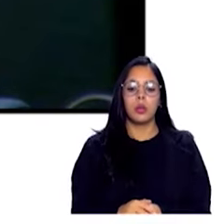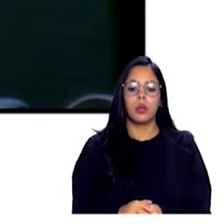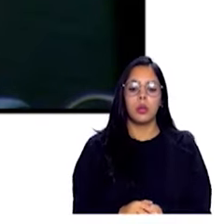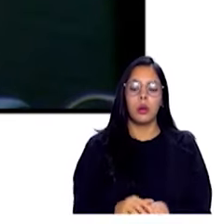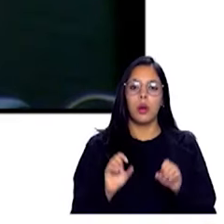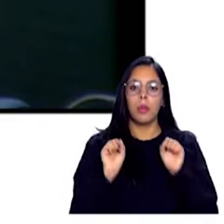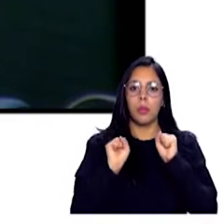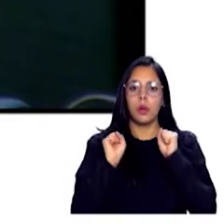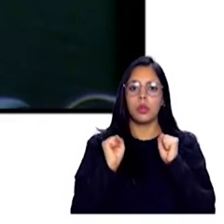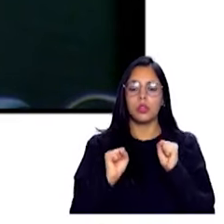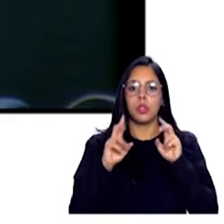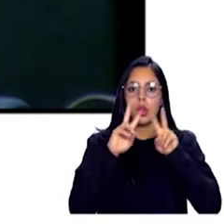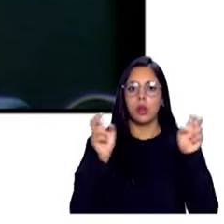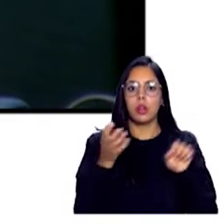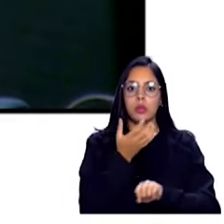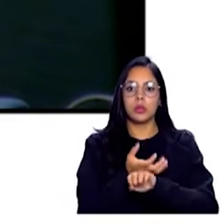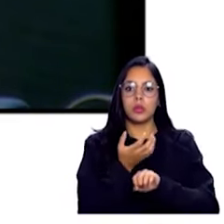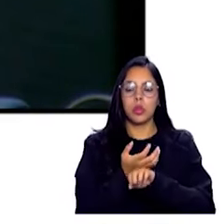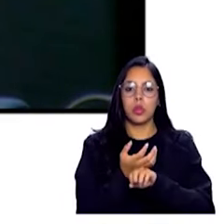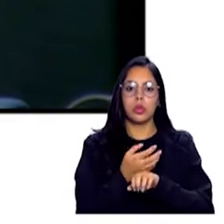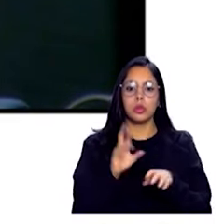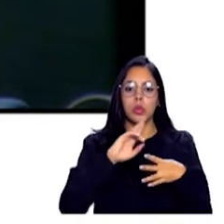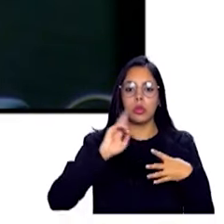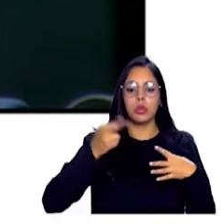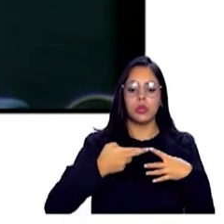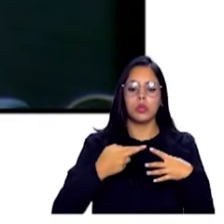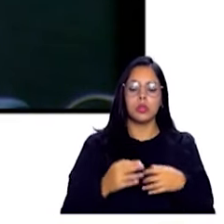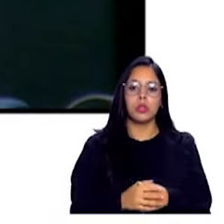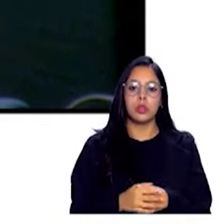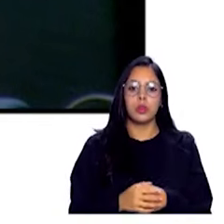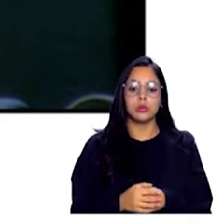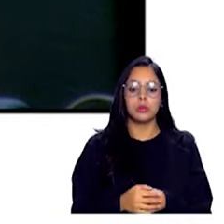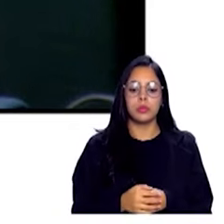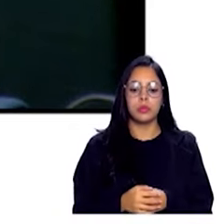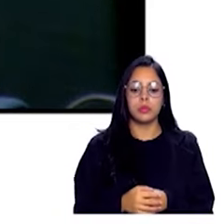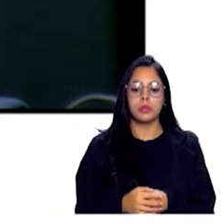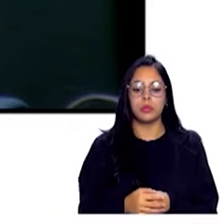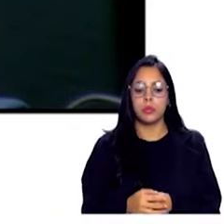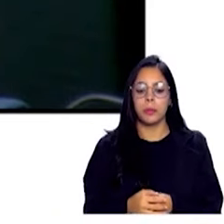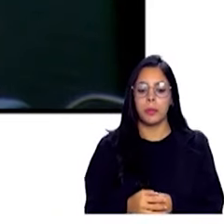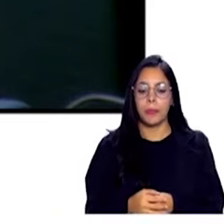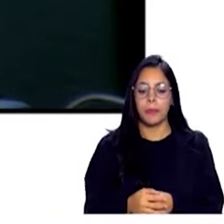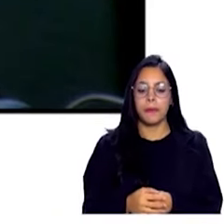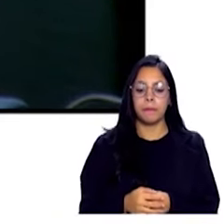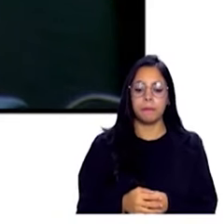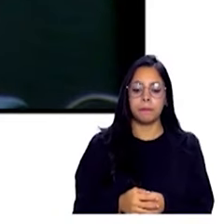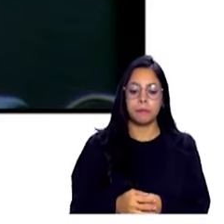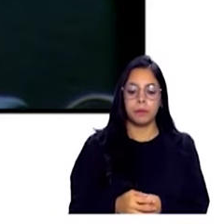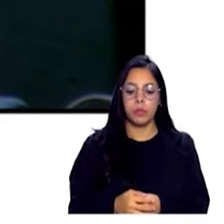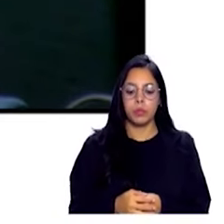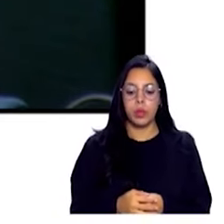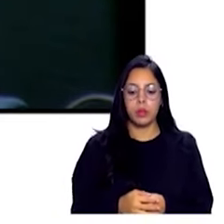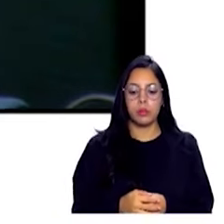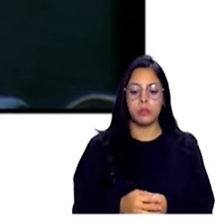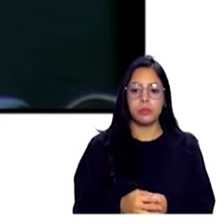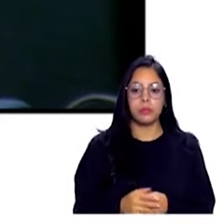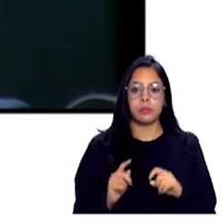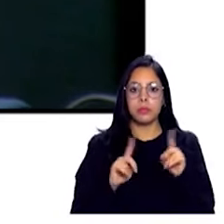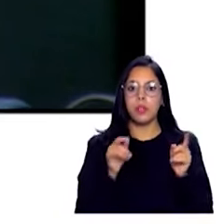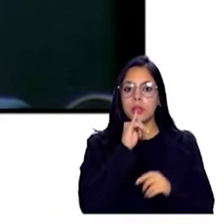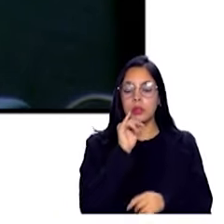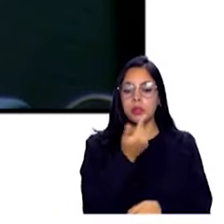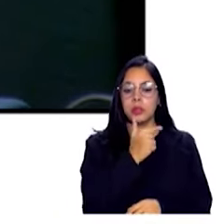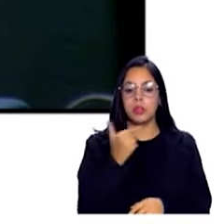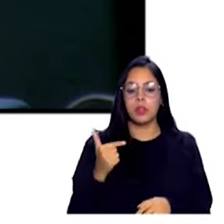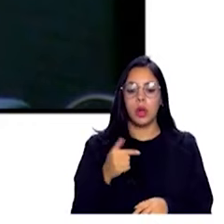formul expresamente Pero del contenido del recurso se puede mire no se plante como motivo específico esto Pero del contenido